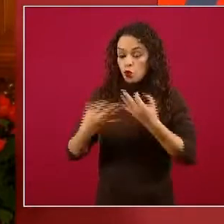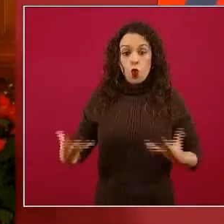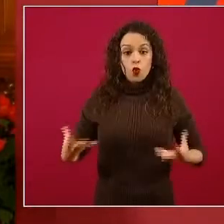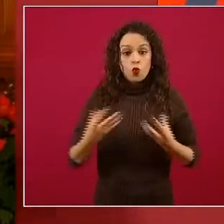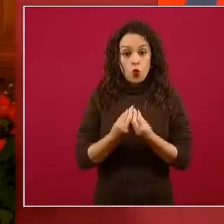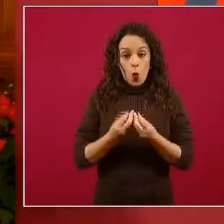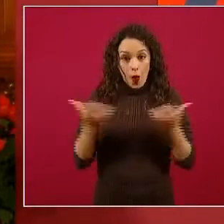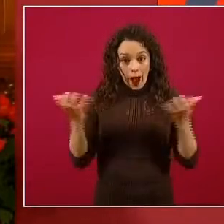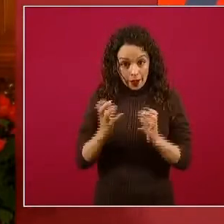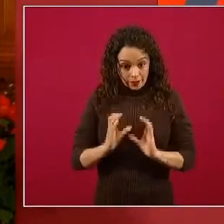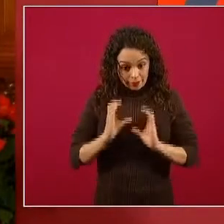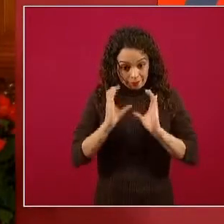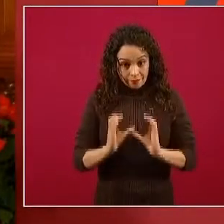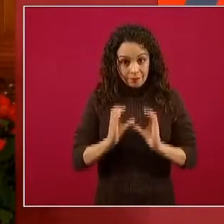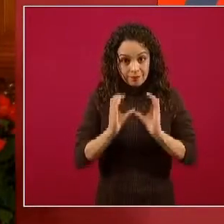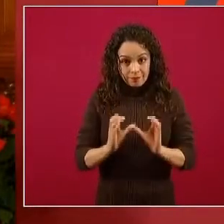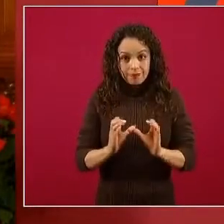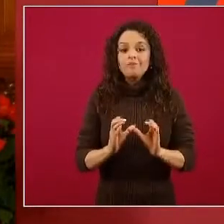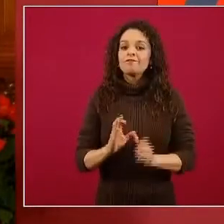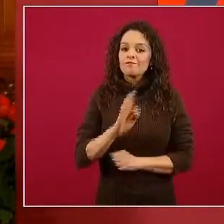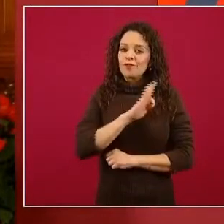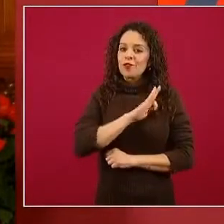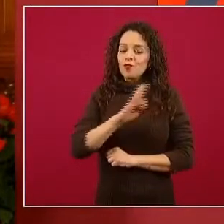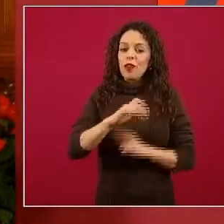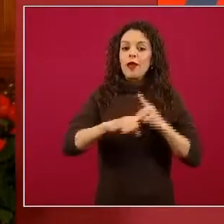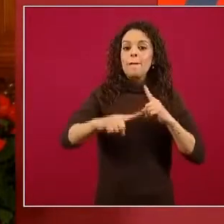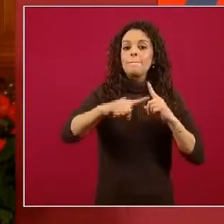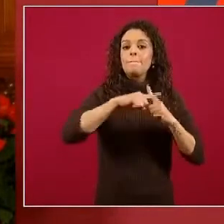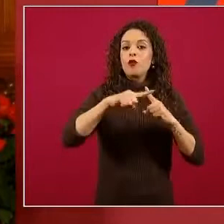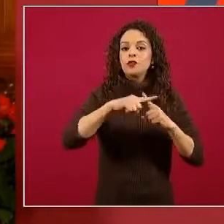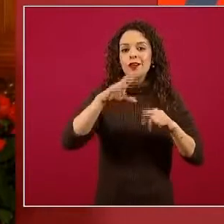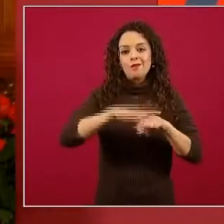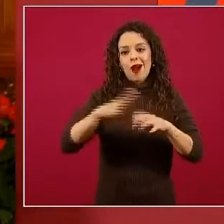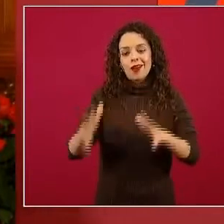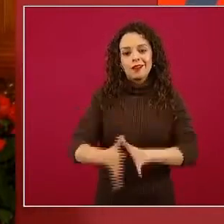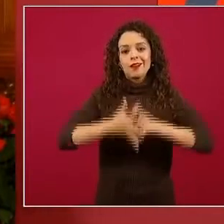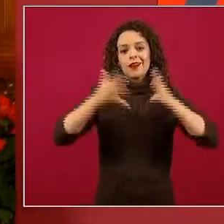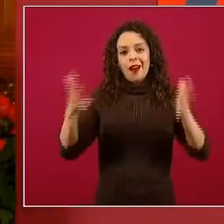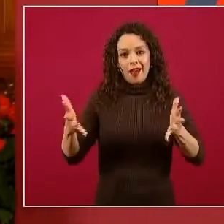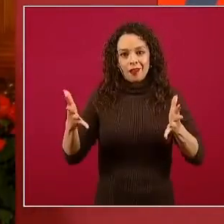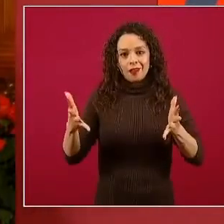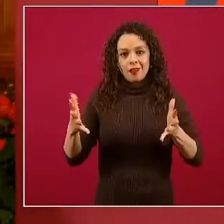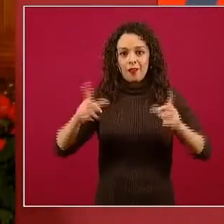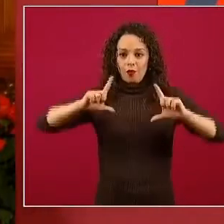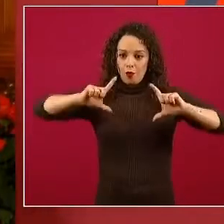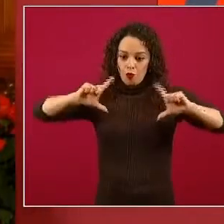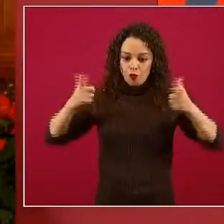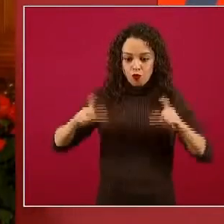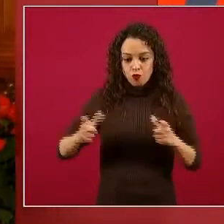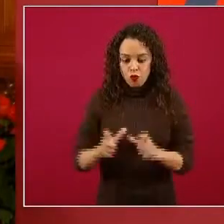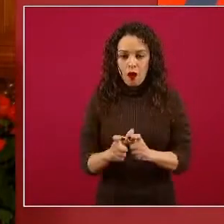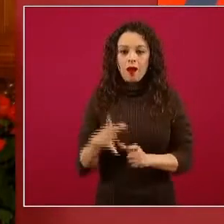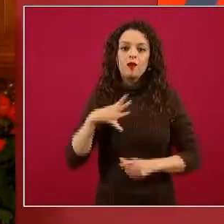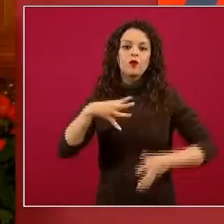todos, tienen mayor impacto positivo y se logra reducir los contagios.